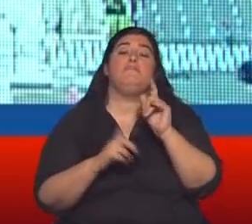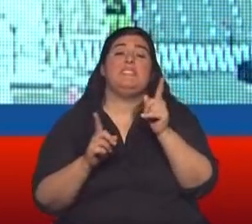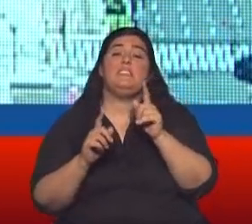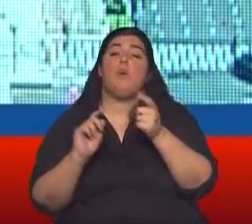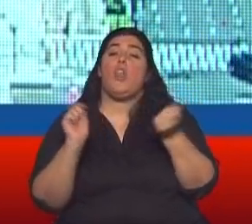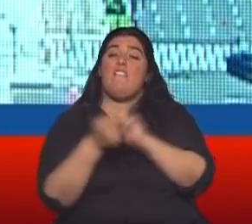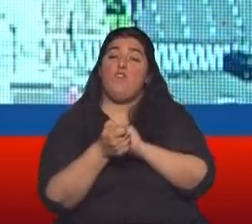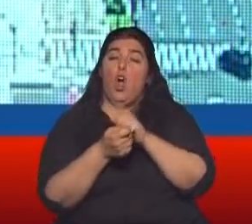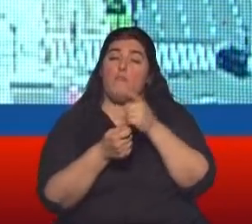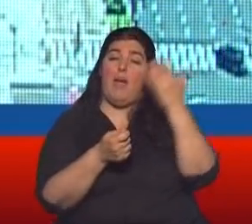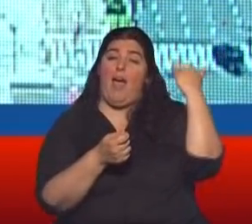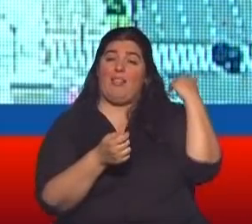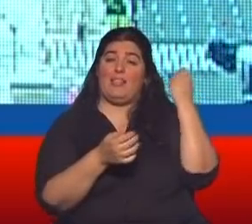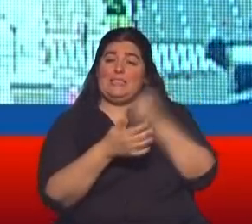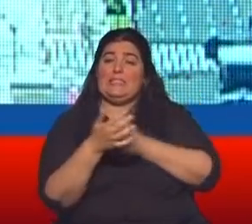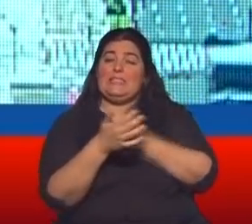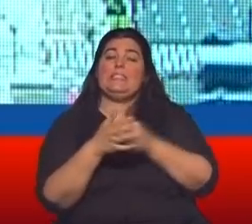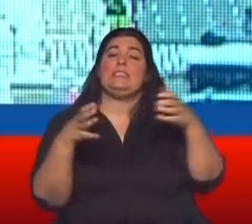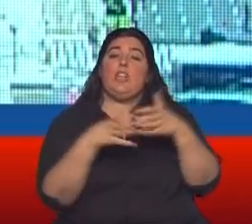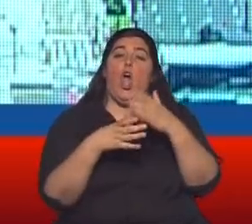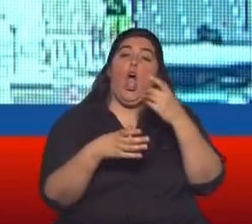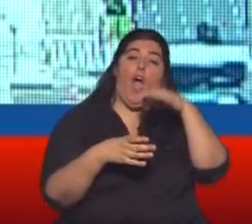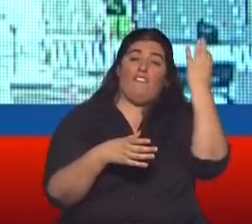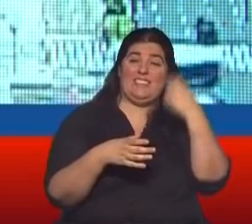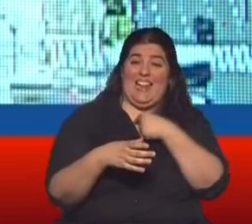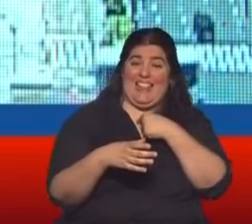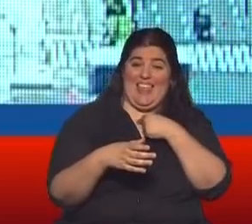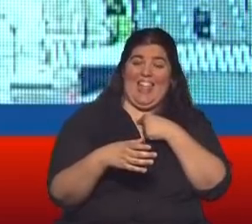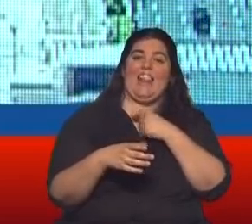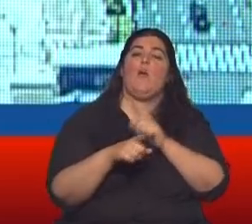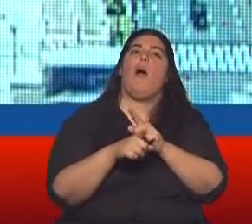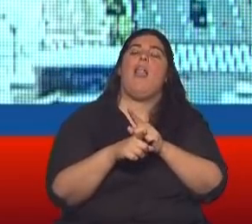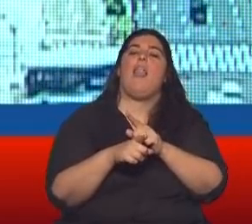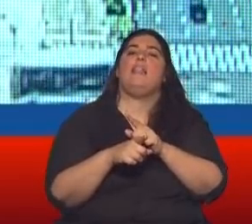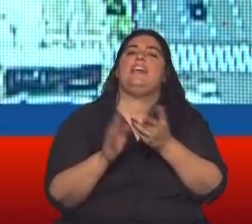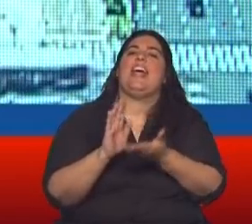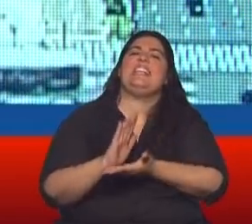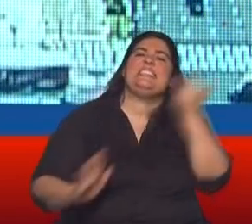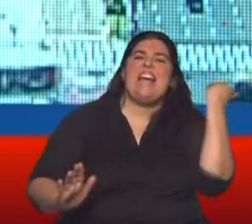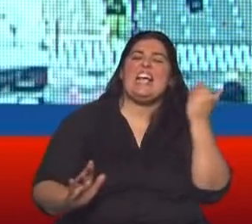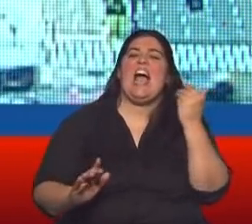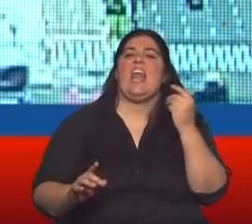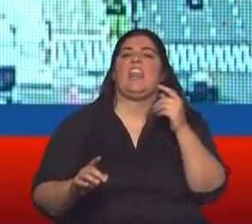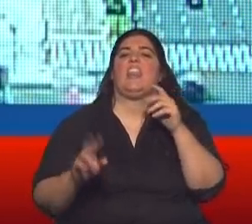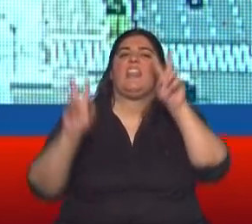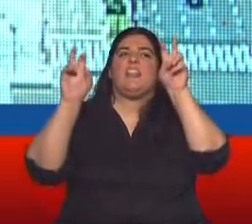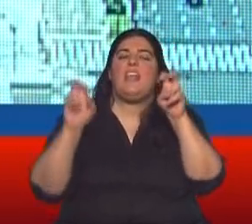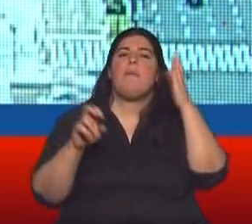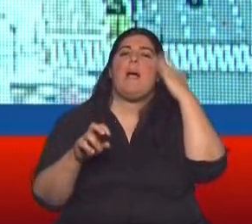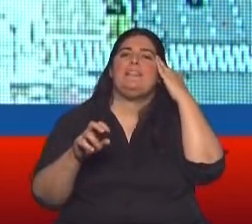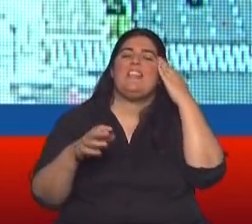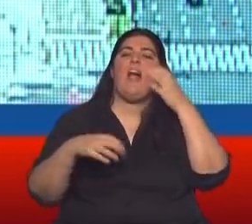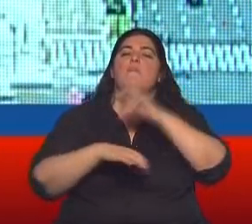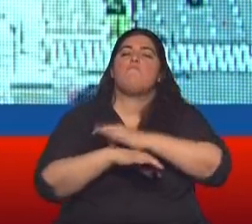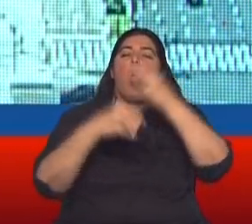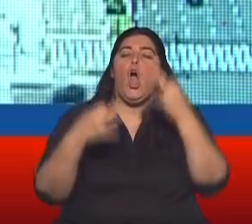unas semanas nomás el oficialismo, justamente de limitar la figura, no de quitarla, pero de limitarla, de especificar